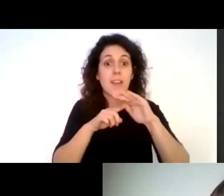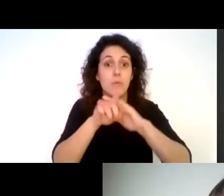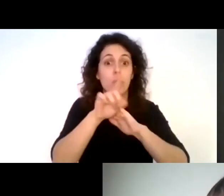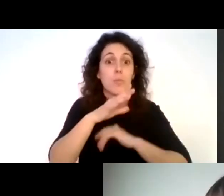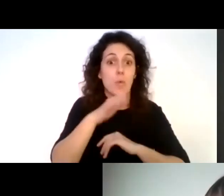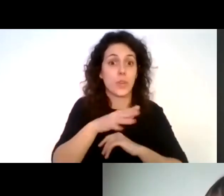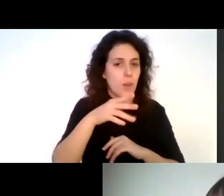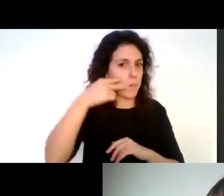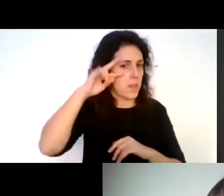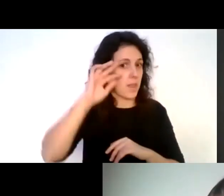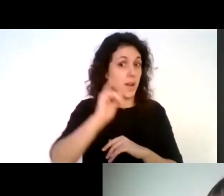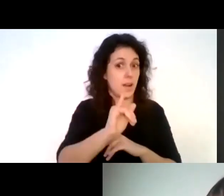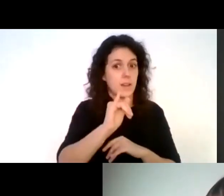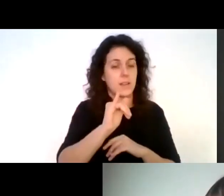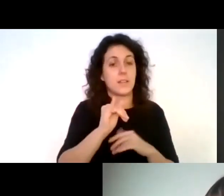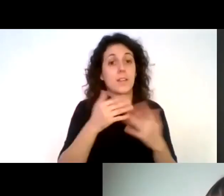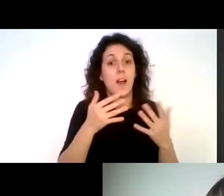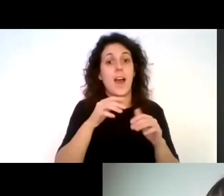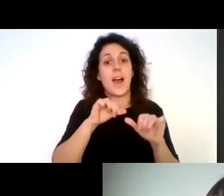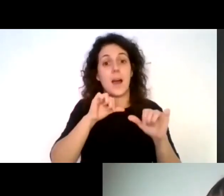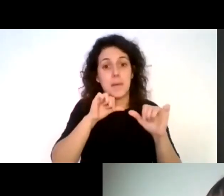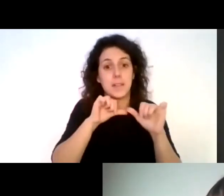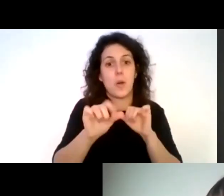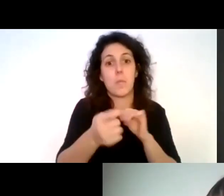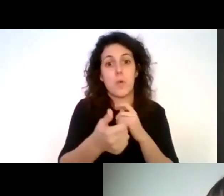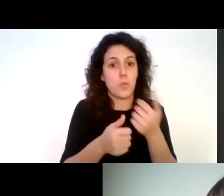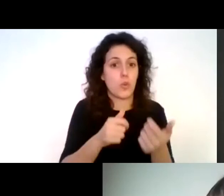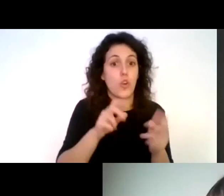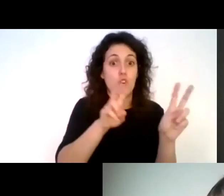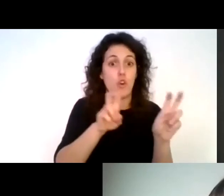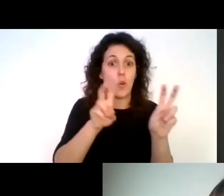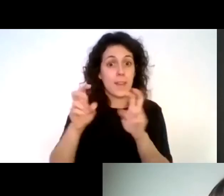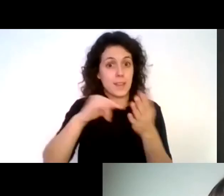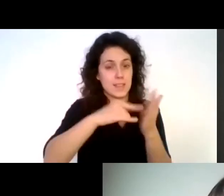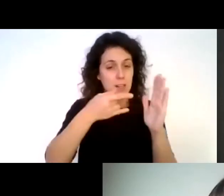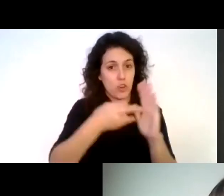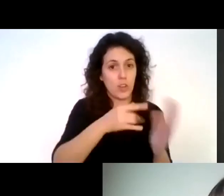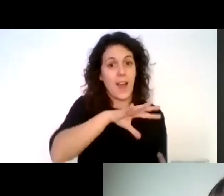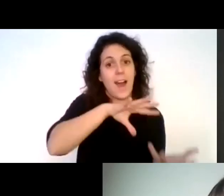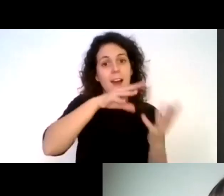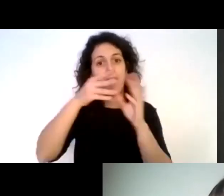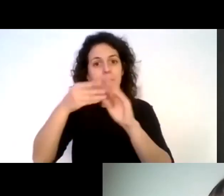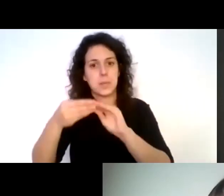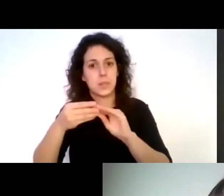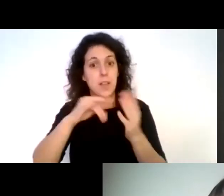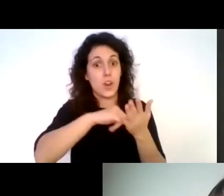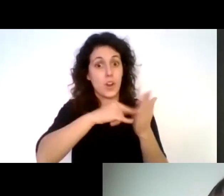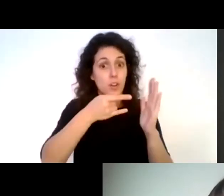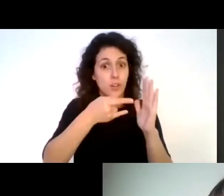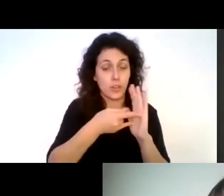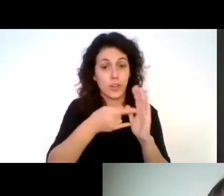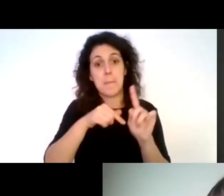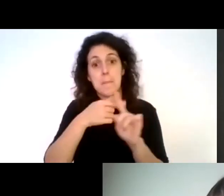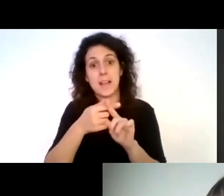y a partir de ahora pues ir amoldándonos a las novedades tecnológicas y arquitectónicas que nos vaya ofreciendo